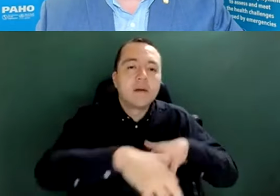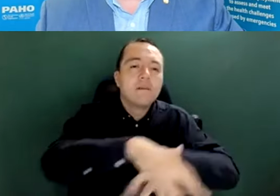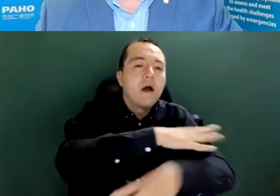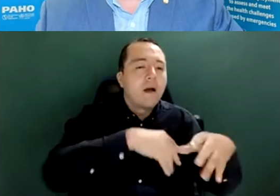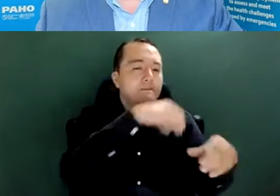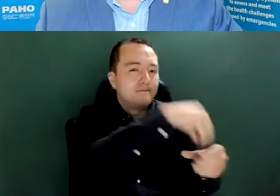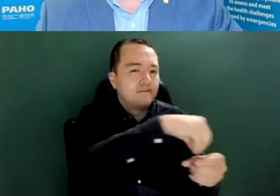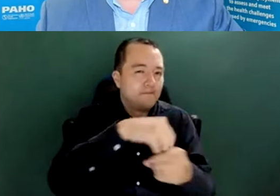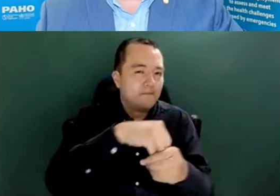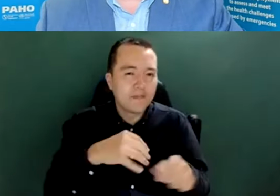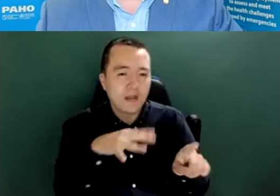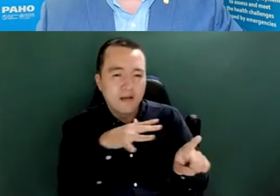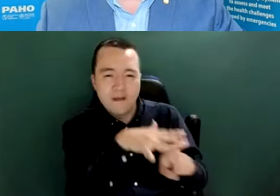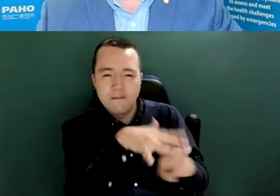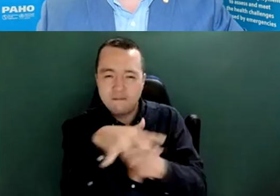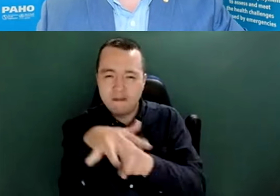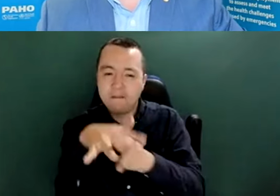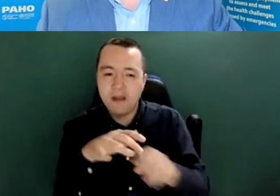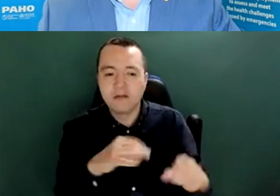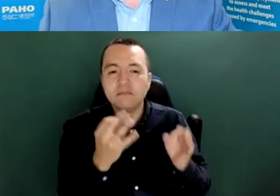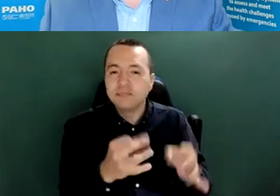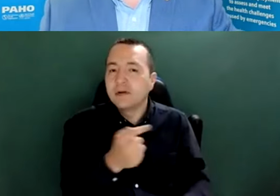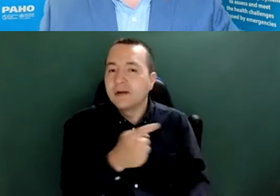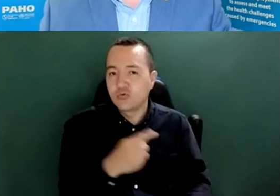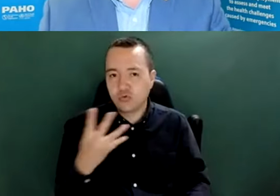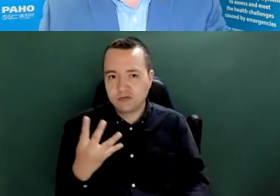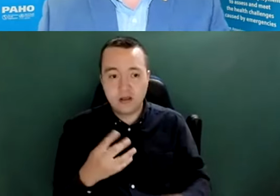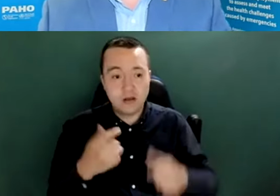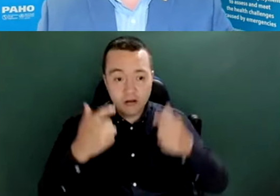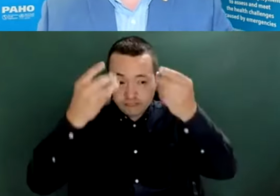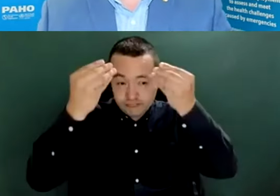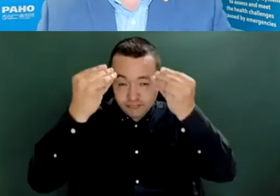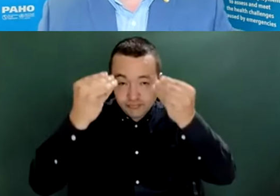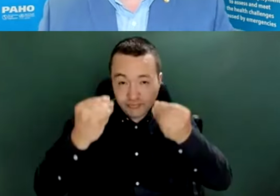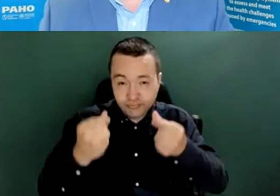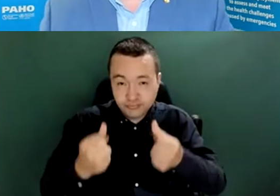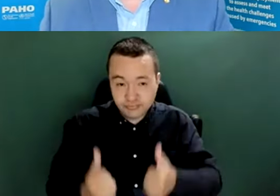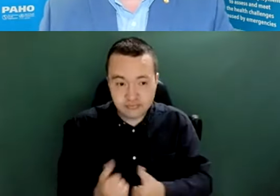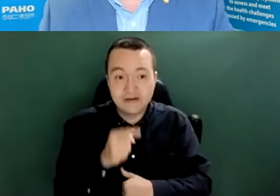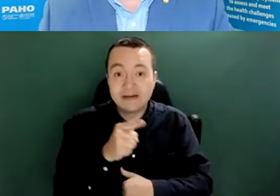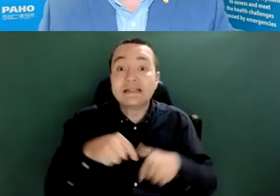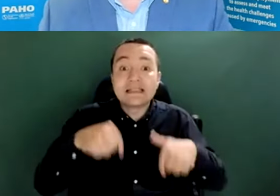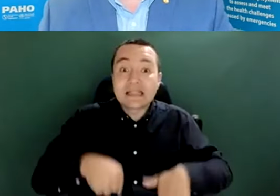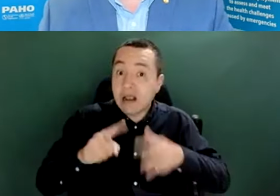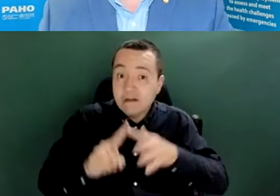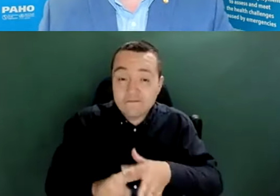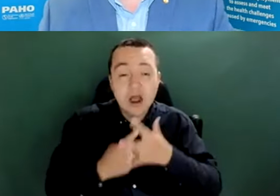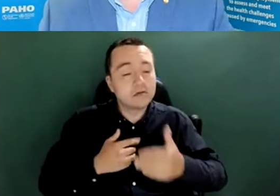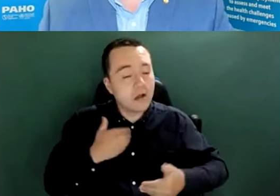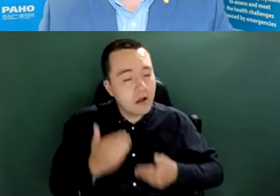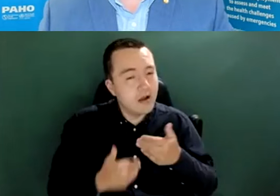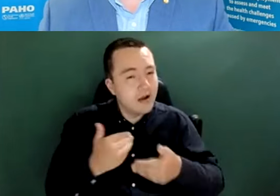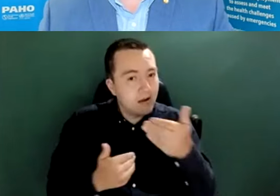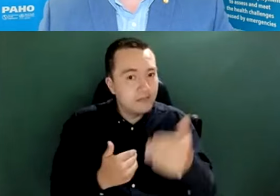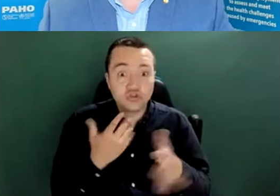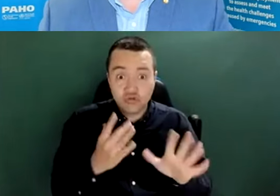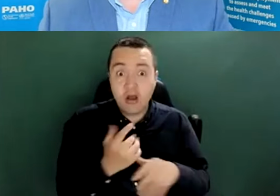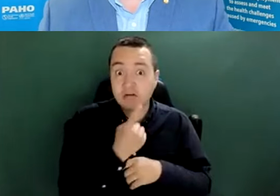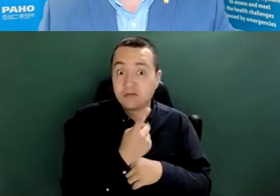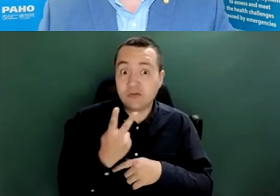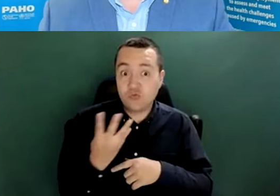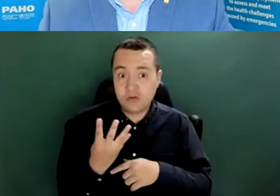las víctimas de desastres, 14. Estamos en el comienzo de esta trayectoria. Tenemos 124 resúmenes, pero vamos a tener